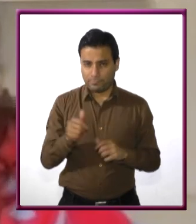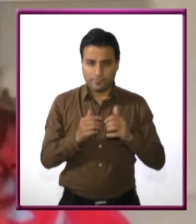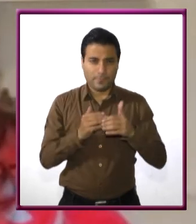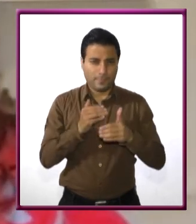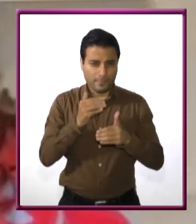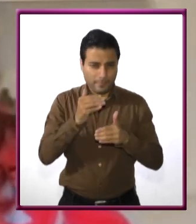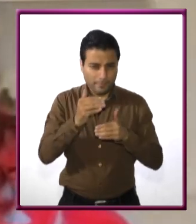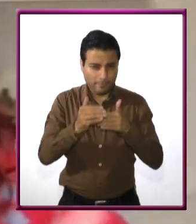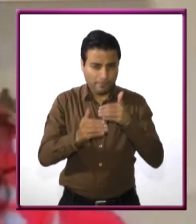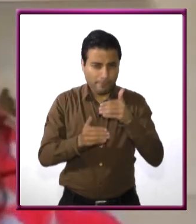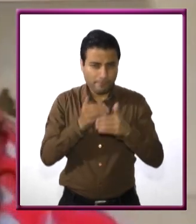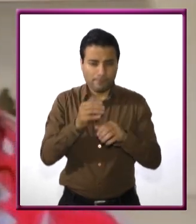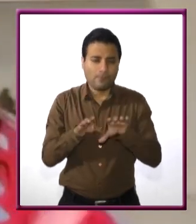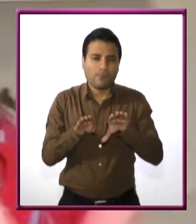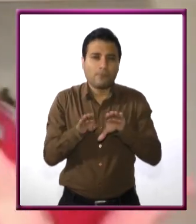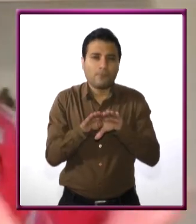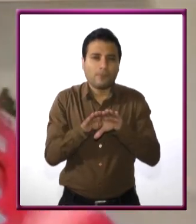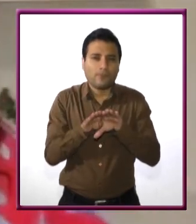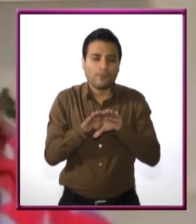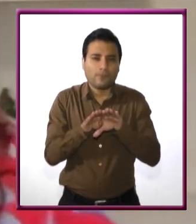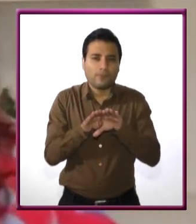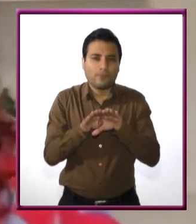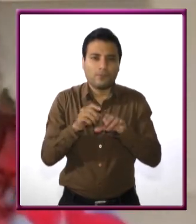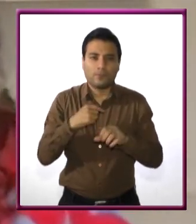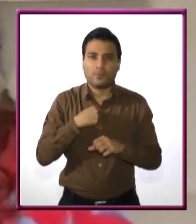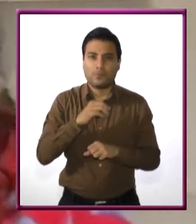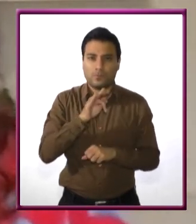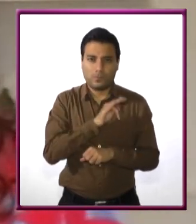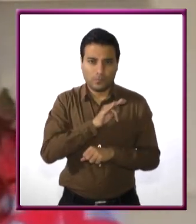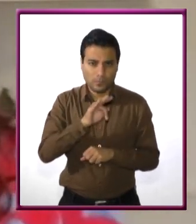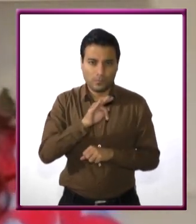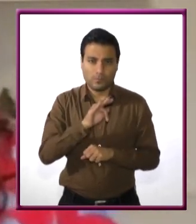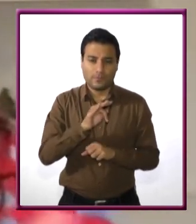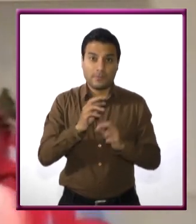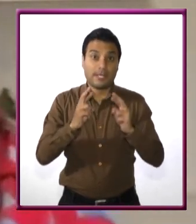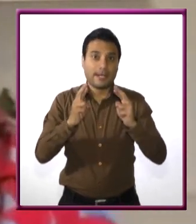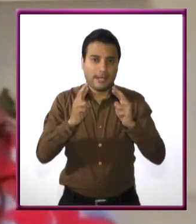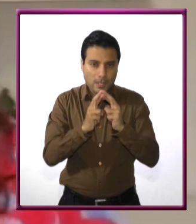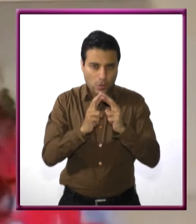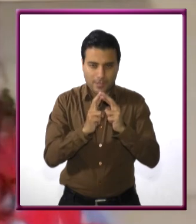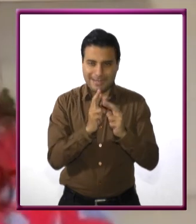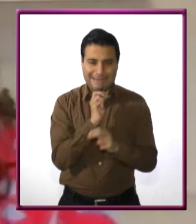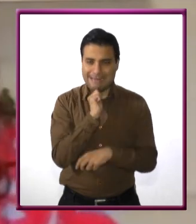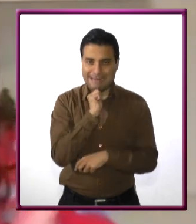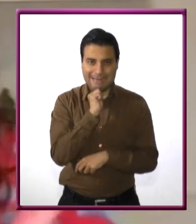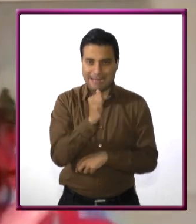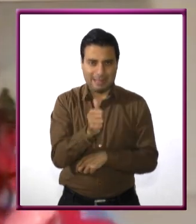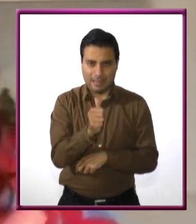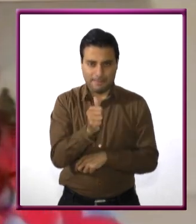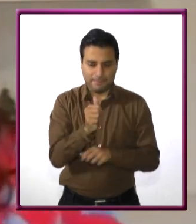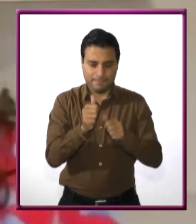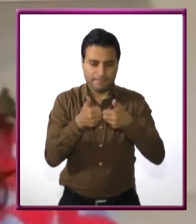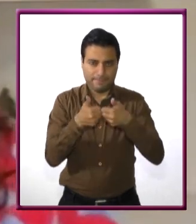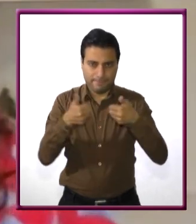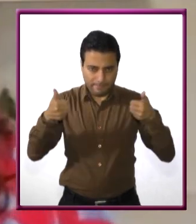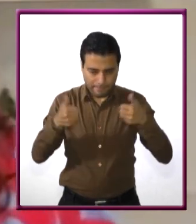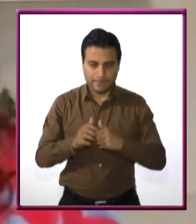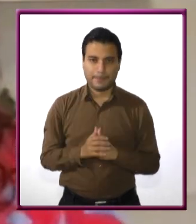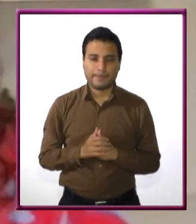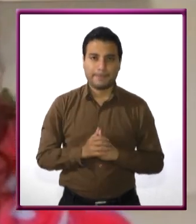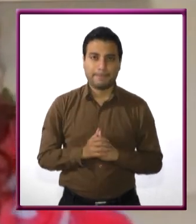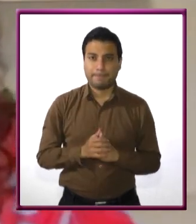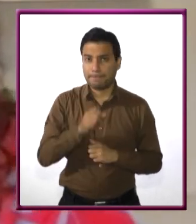paso a una comprensión, por ejemplo, libre de pensamiento religioso. Se han tenido que